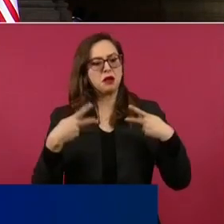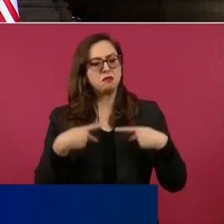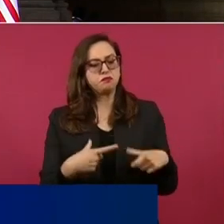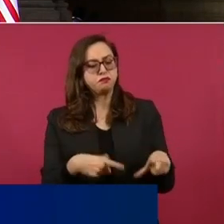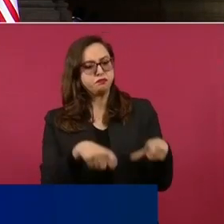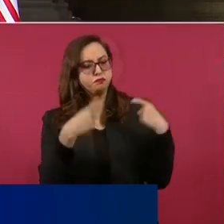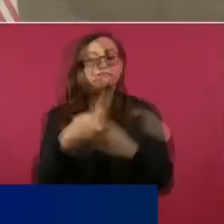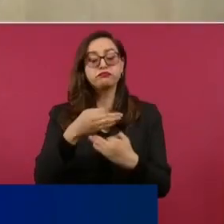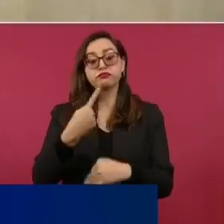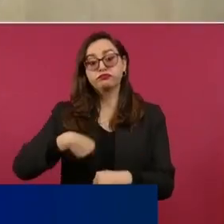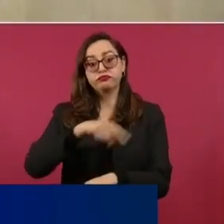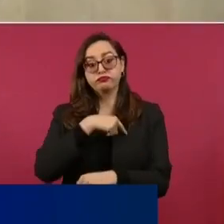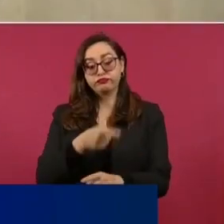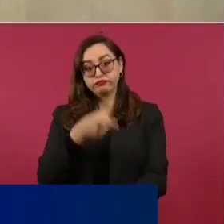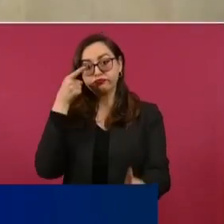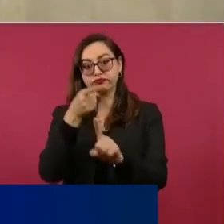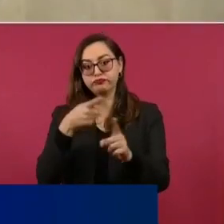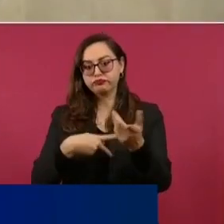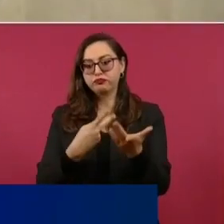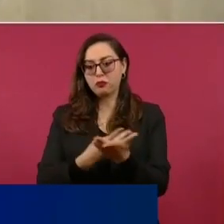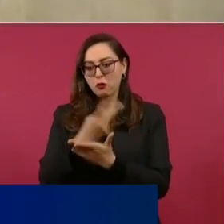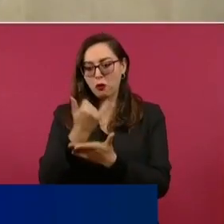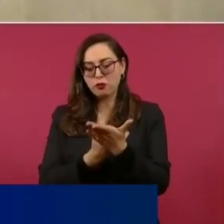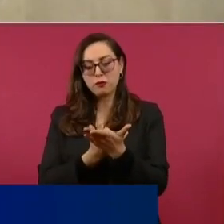sustitución de importaciones en América del Norte. Escuchemos.